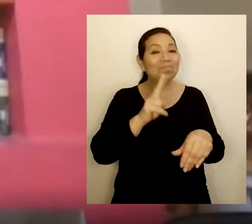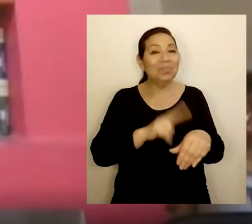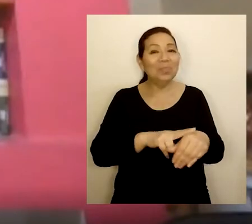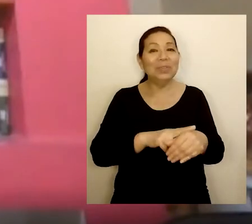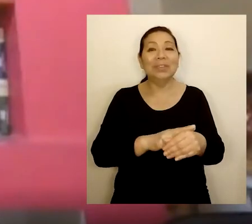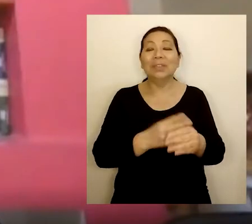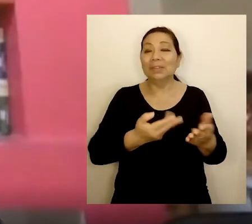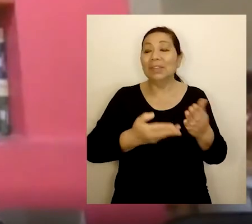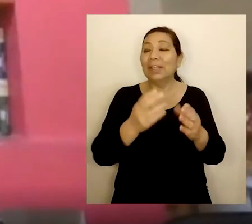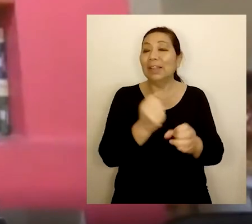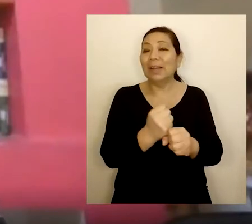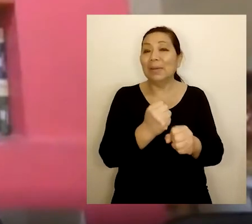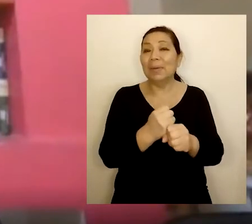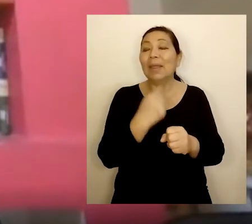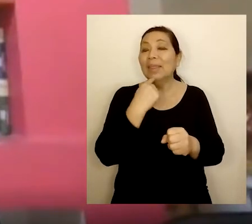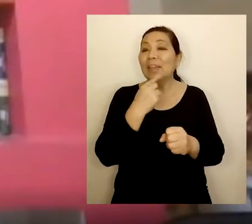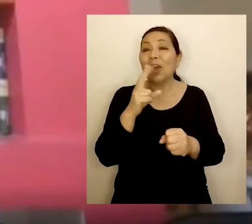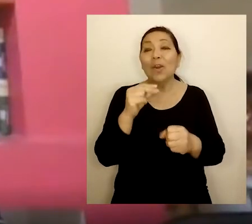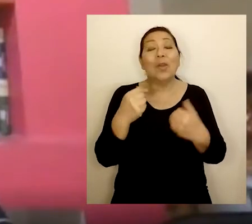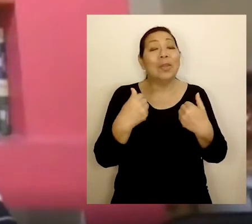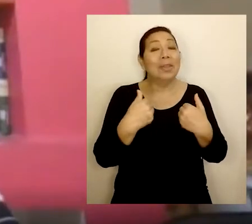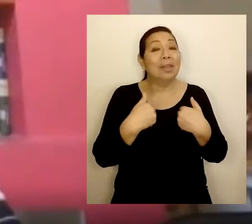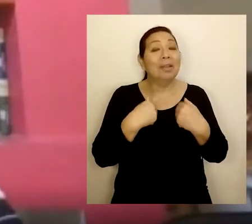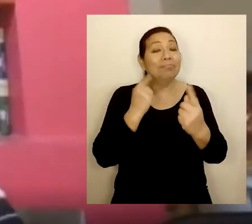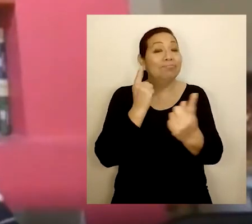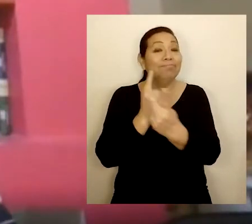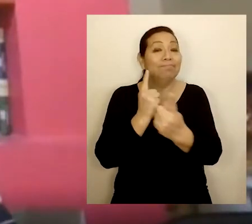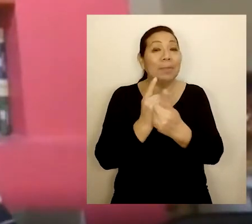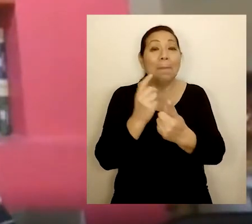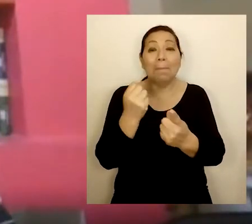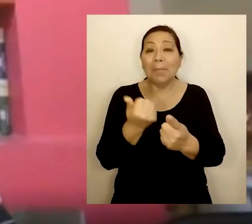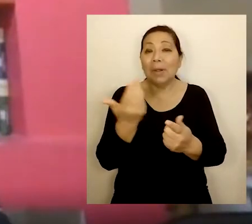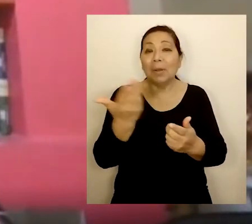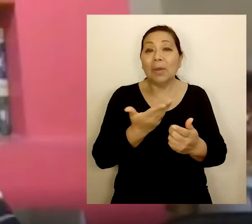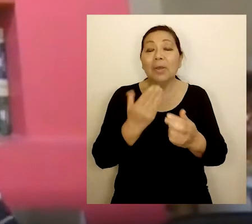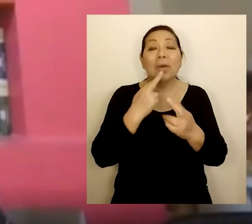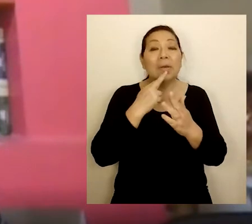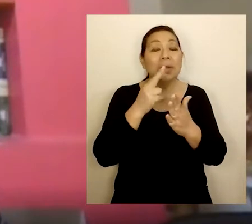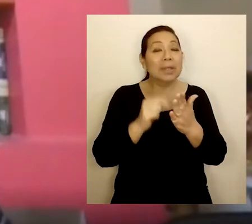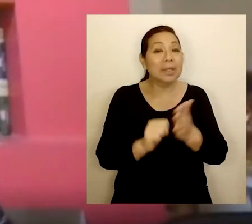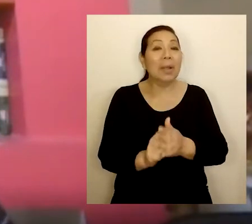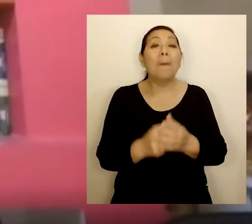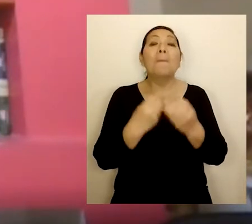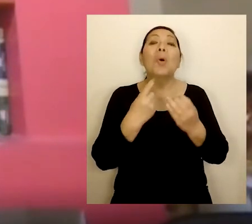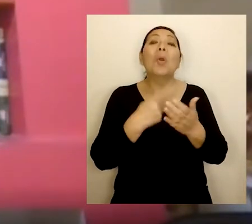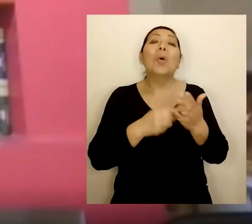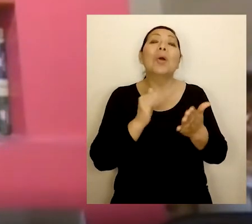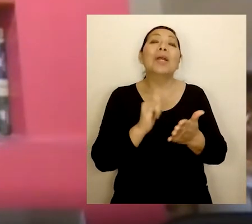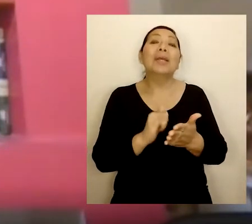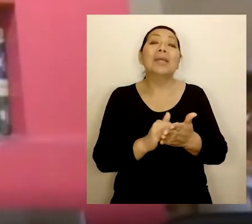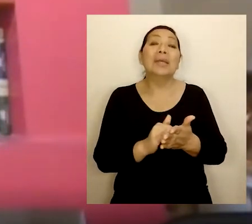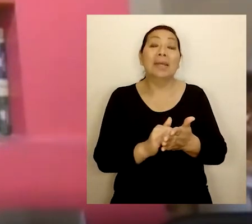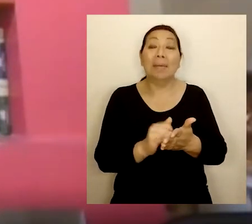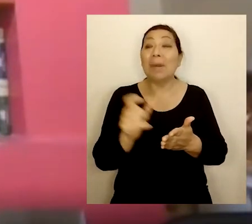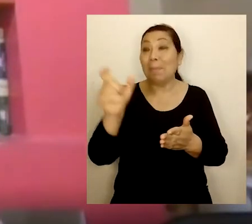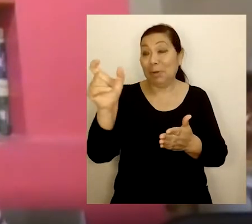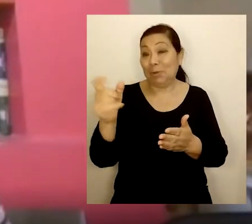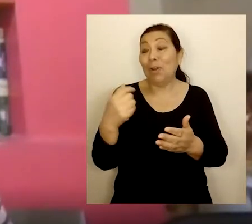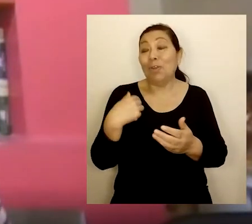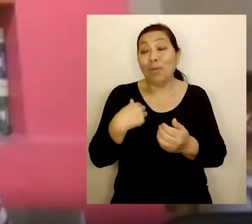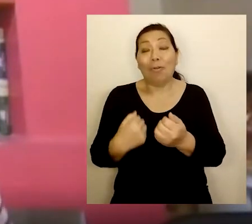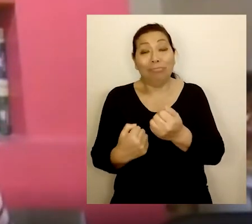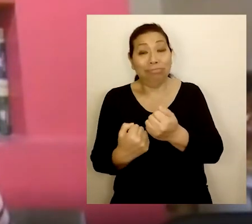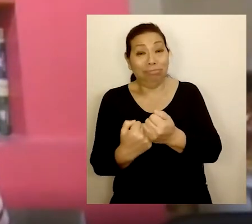desnaturalizada la intermediación laboral, se le dijo que él tenía una relación directa e inmediata con Rexol y YPF. Por lo tanto, mi